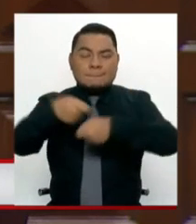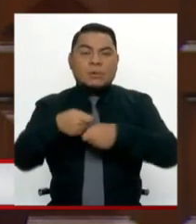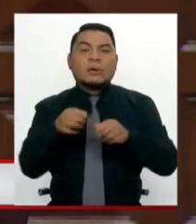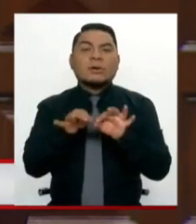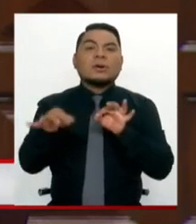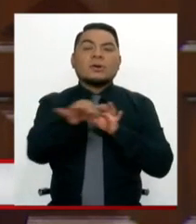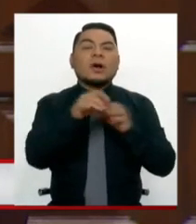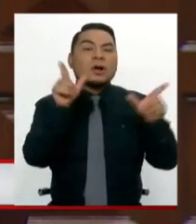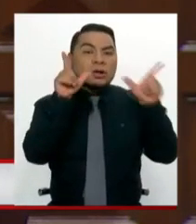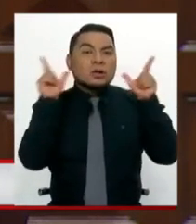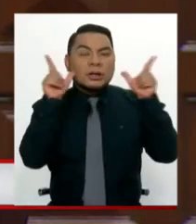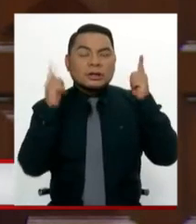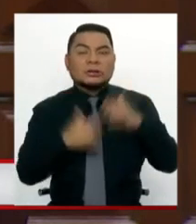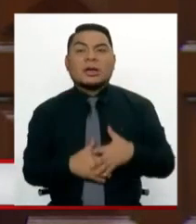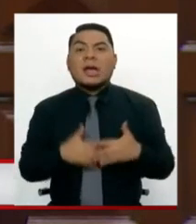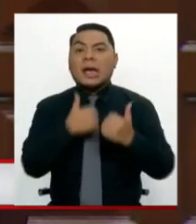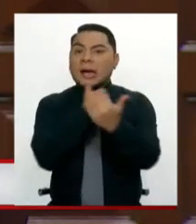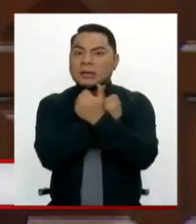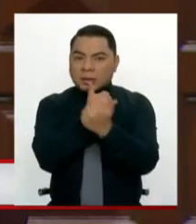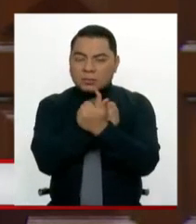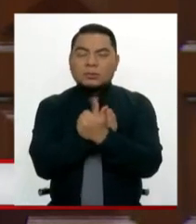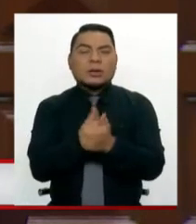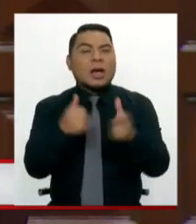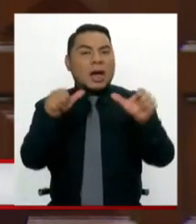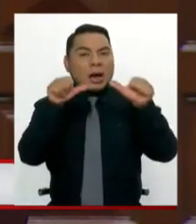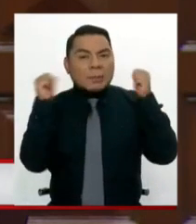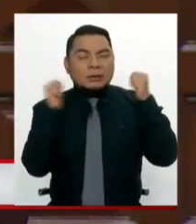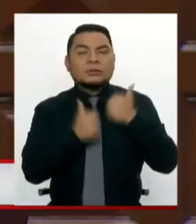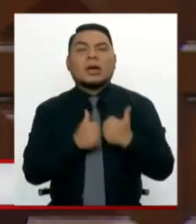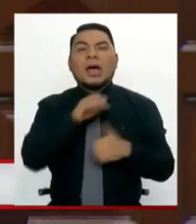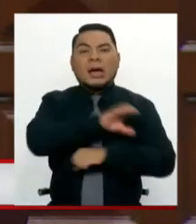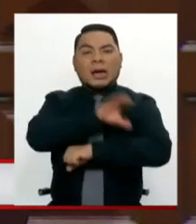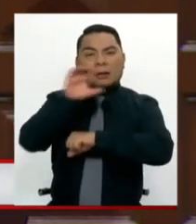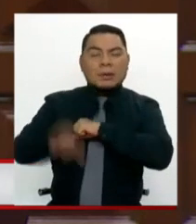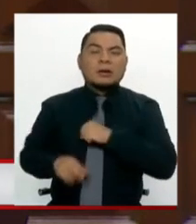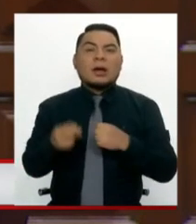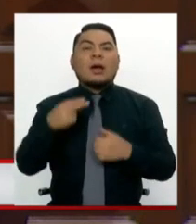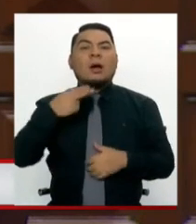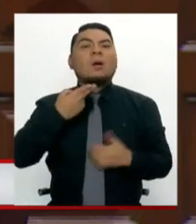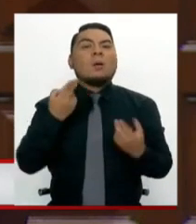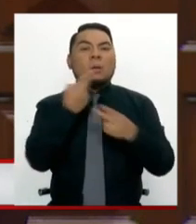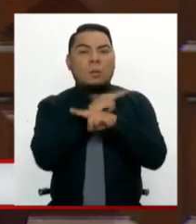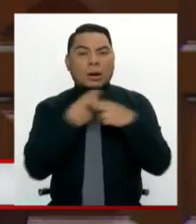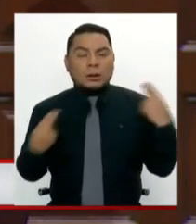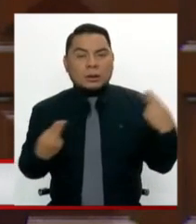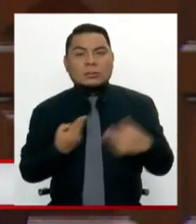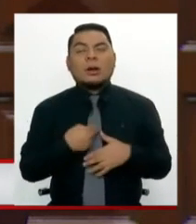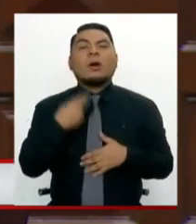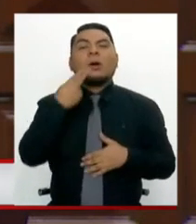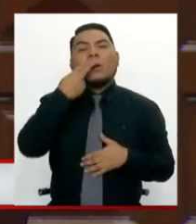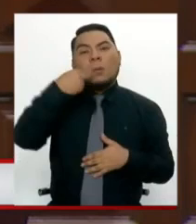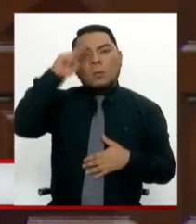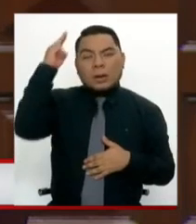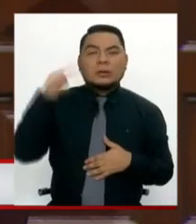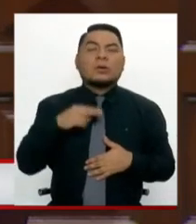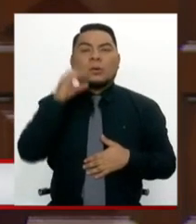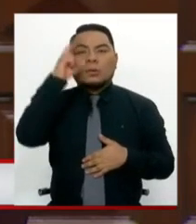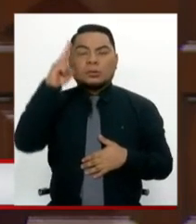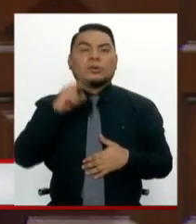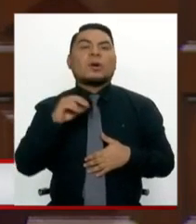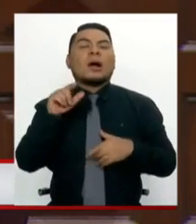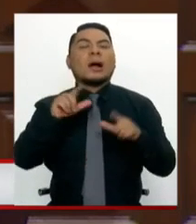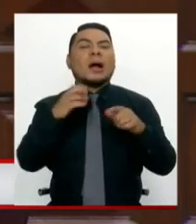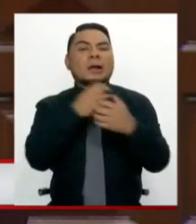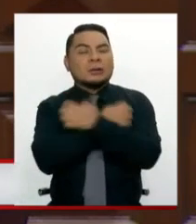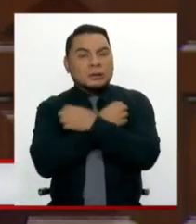las regiones de Loreto, Ayacucho, Amazonas, Cajamarca, Huancavelica, Huánuco, Cusco, Apurímac,